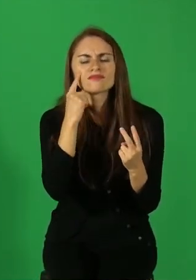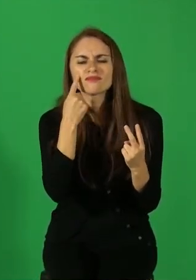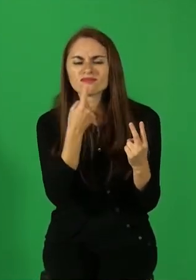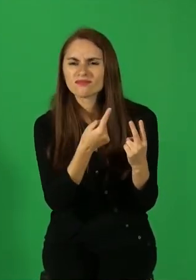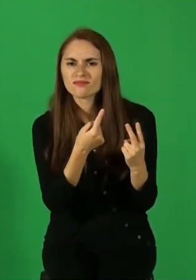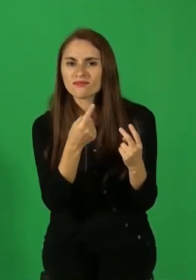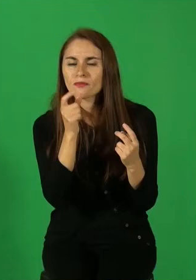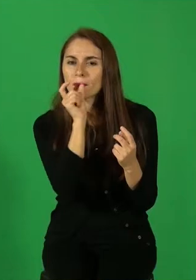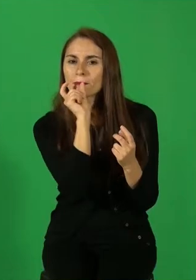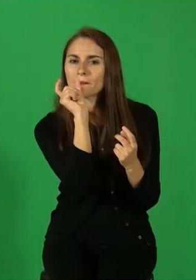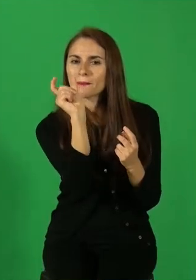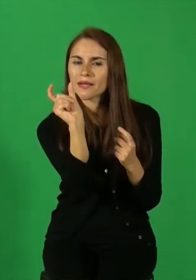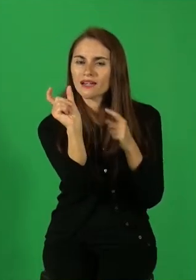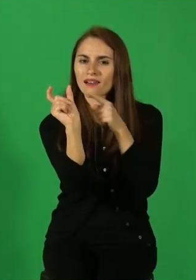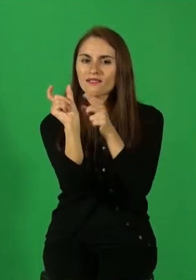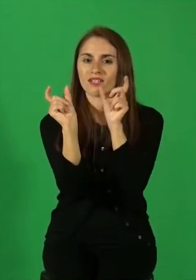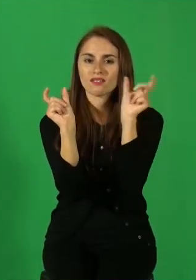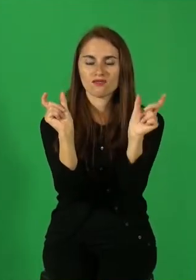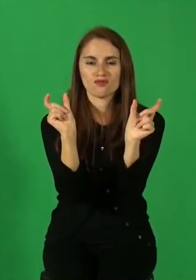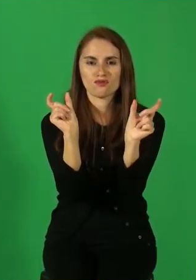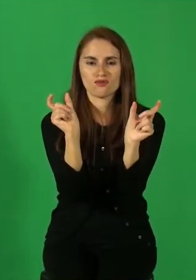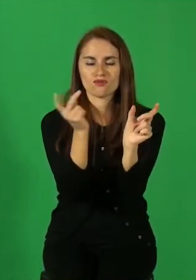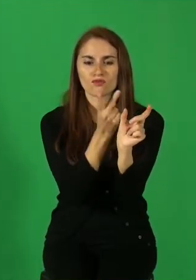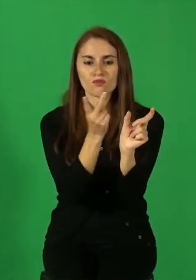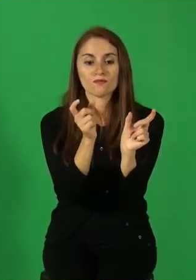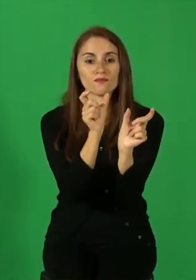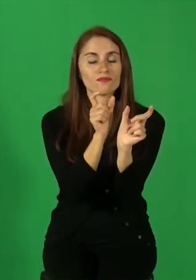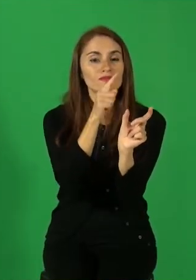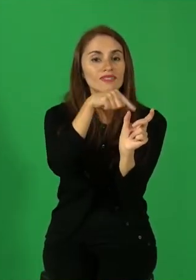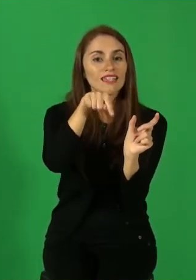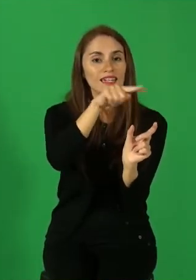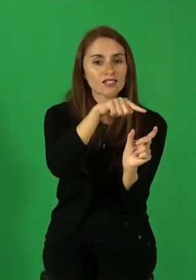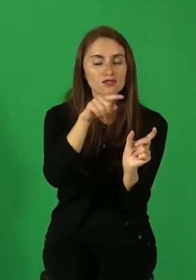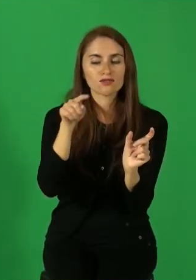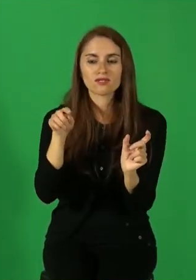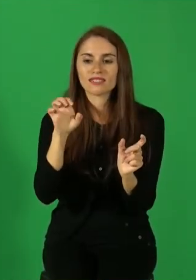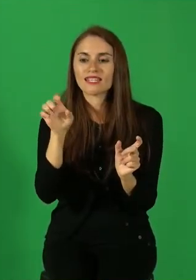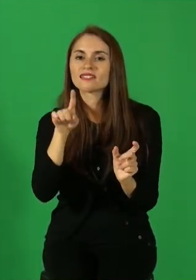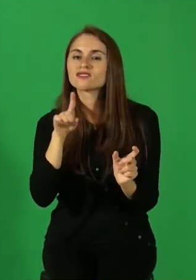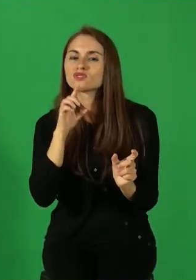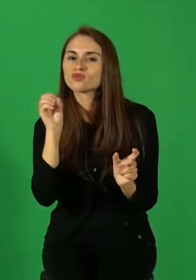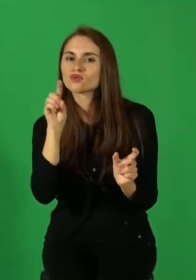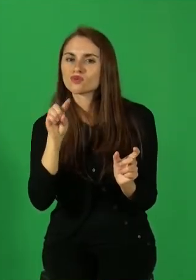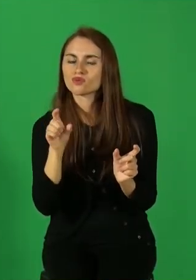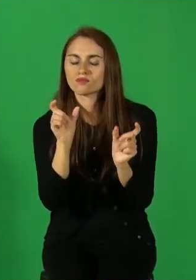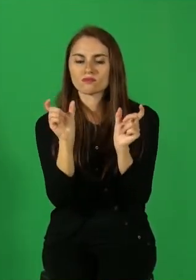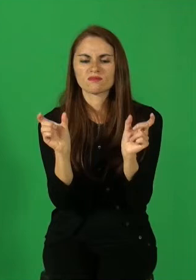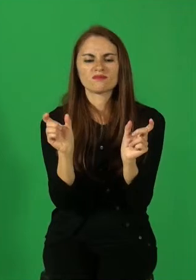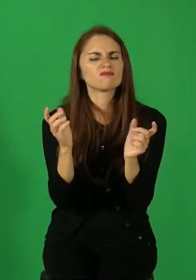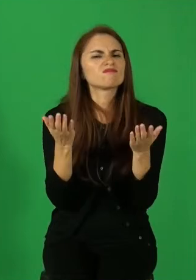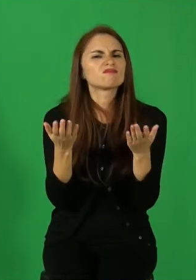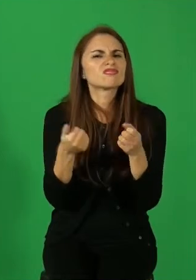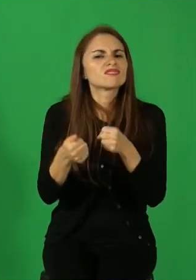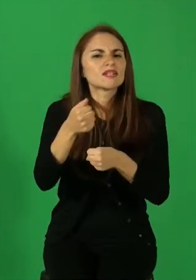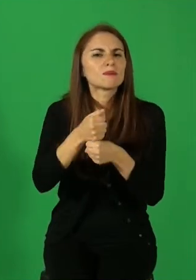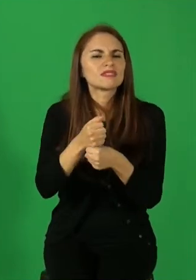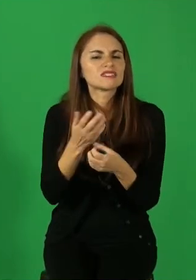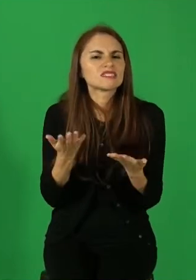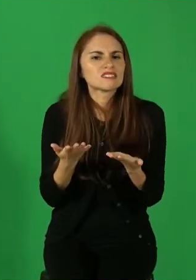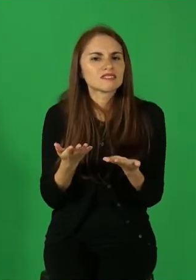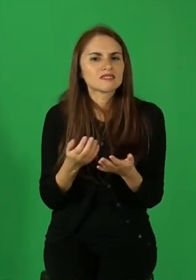2 palabras que están destacadas, ellos y esto. ¿A quién estarán reemplazando?